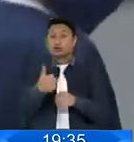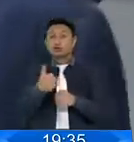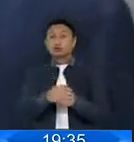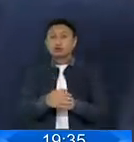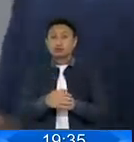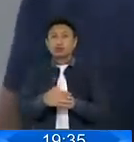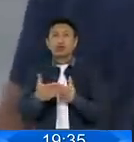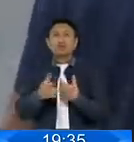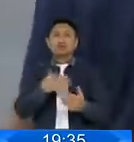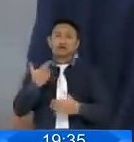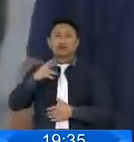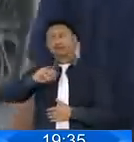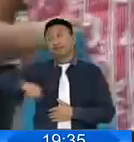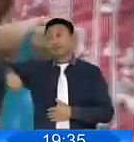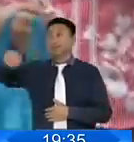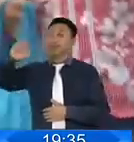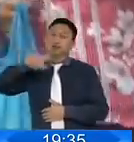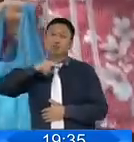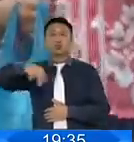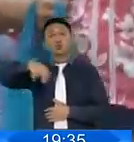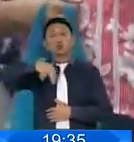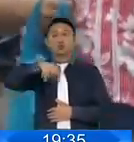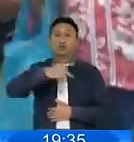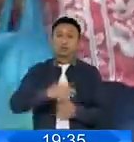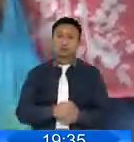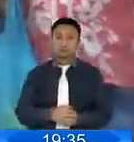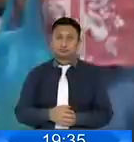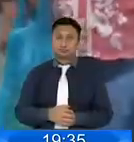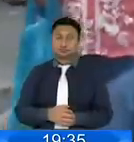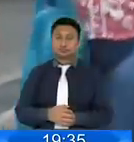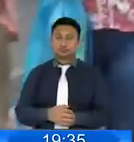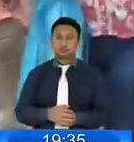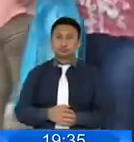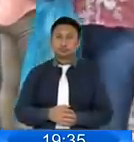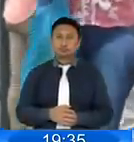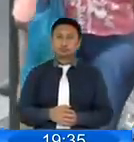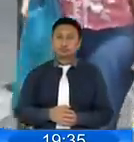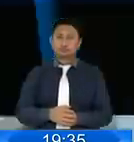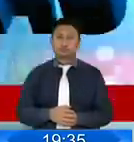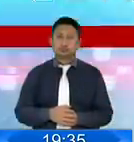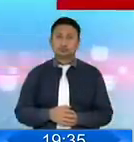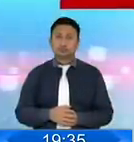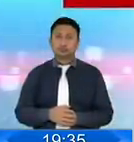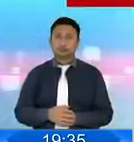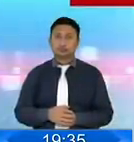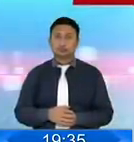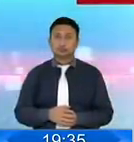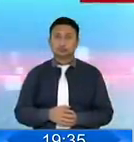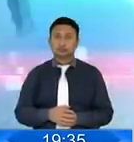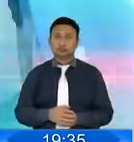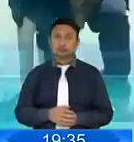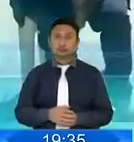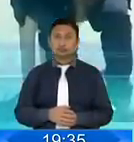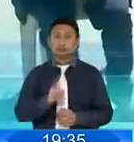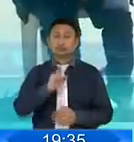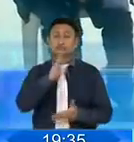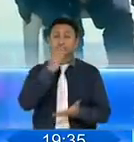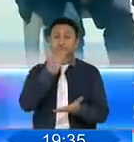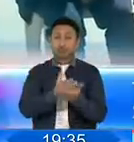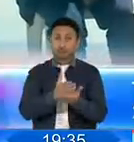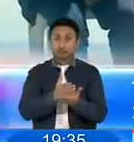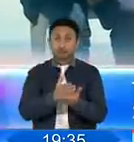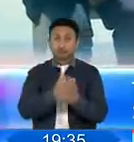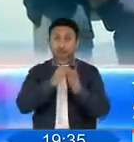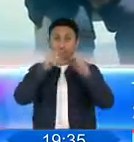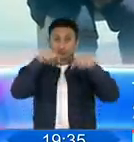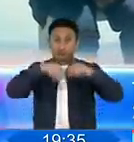innecesariamente. Desde Los Ríos informó Odette Camacho. Momento de una nueva pausa aquí en la emisión estelar